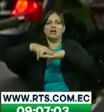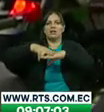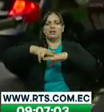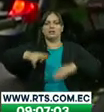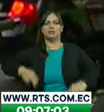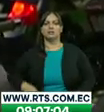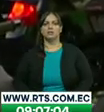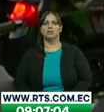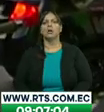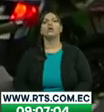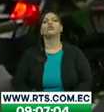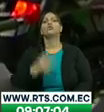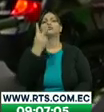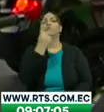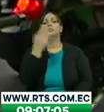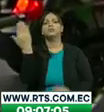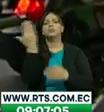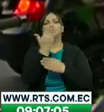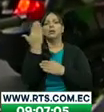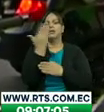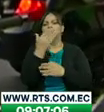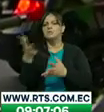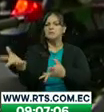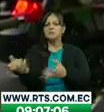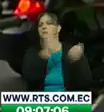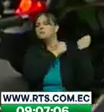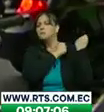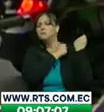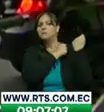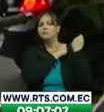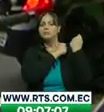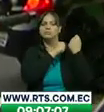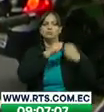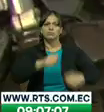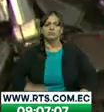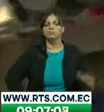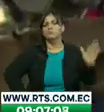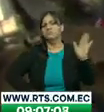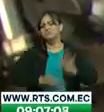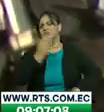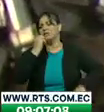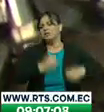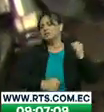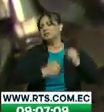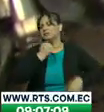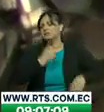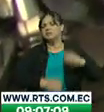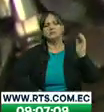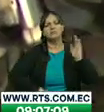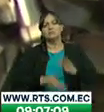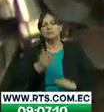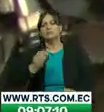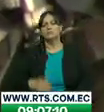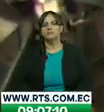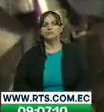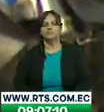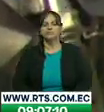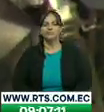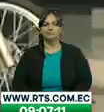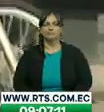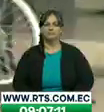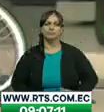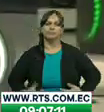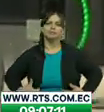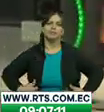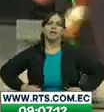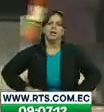estaban en exhibición, los sacaron de la exhibición y corrieron con el televisor. En cuestión de minutos emprendieron la huida.